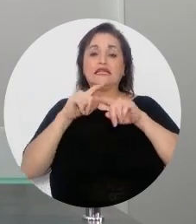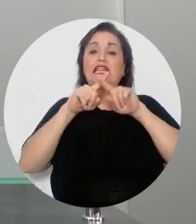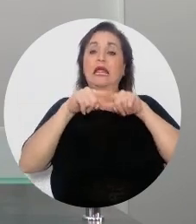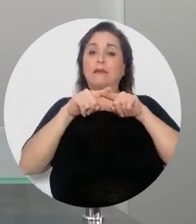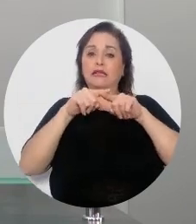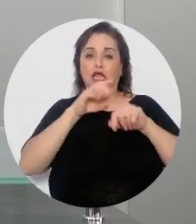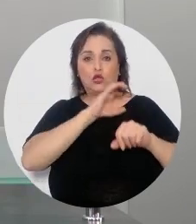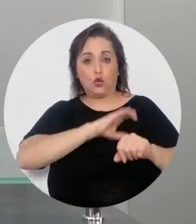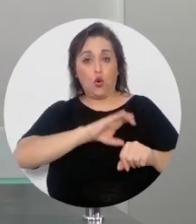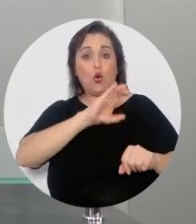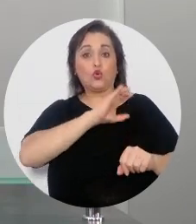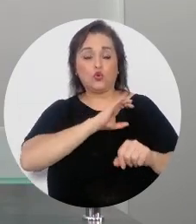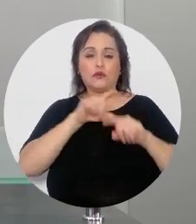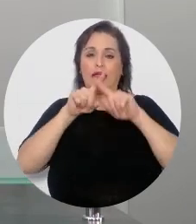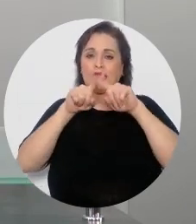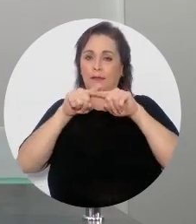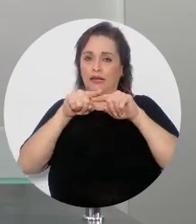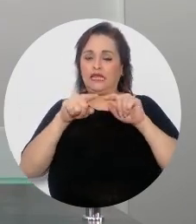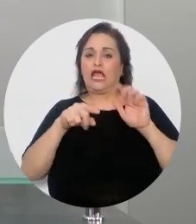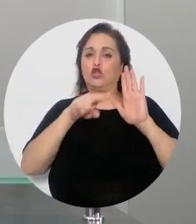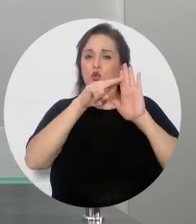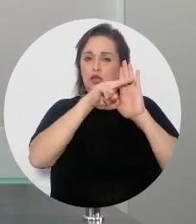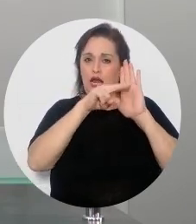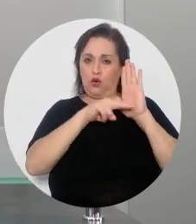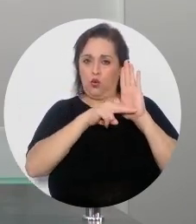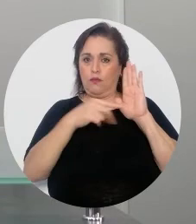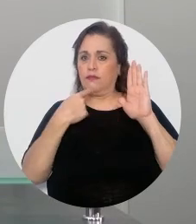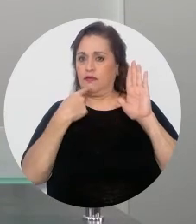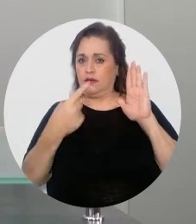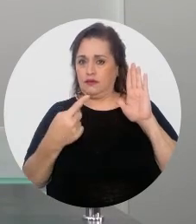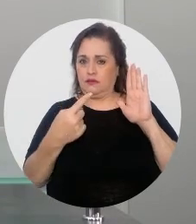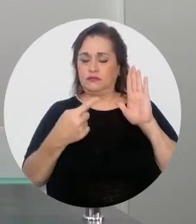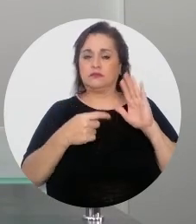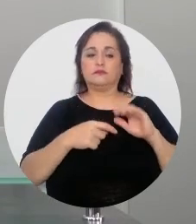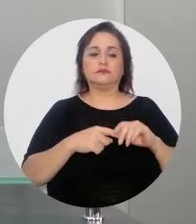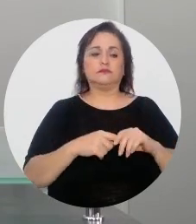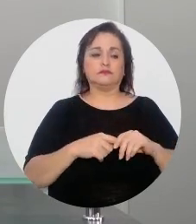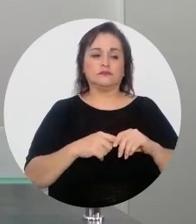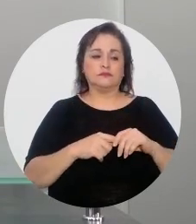dependiendo de la conducta y de la norma infringida.